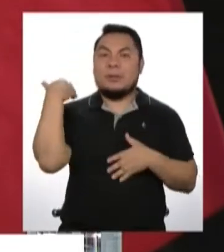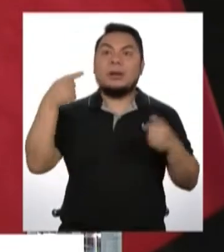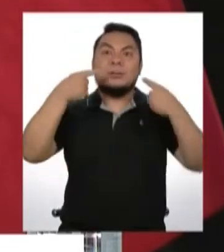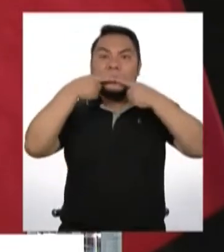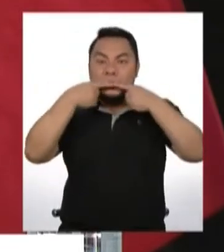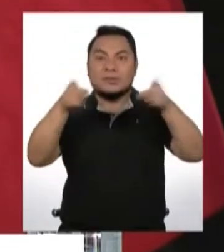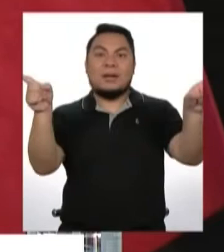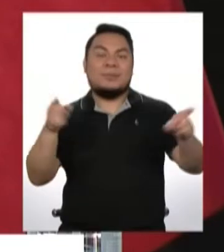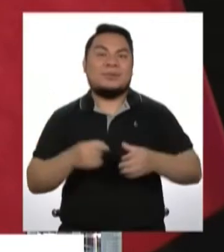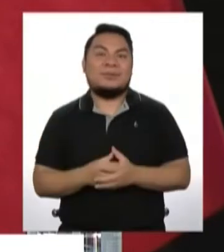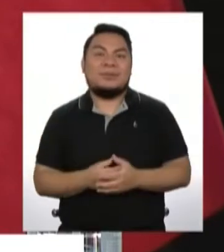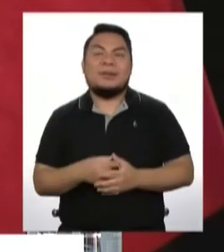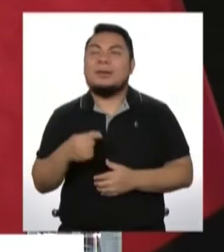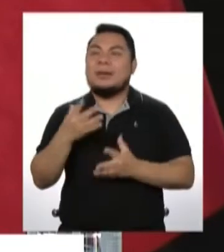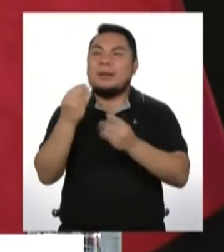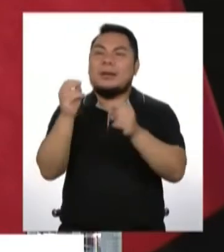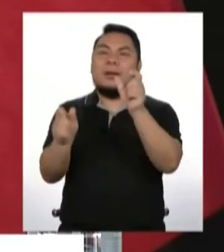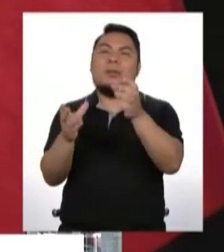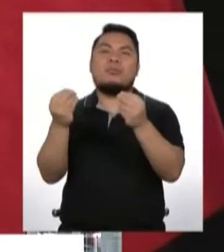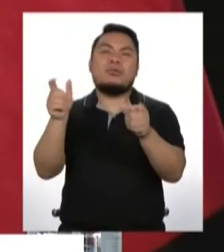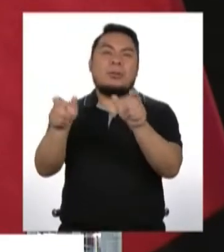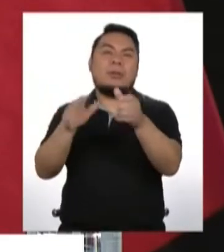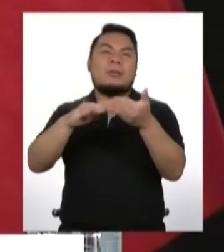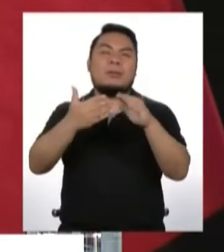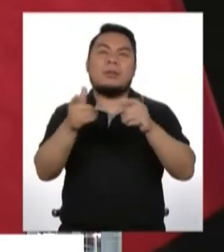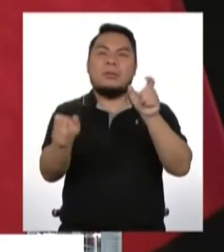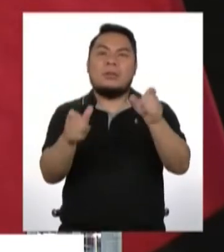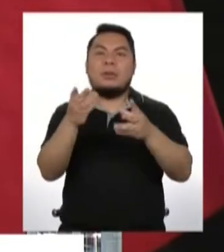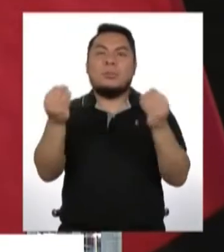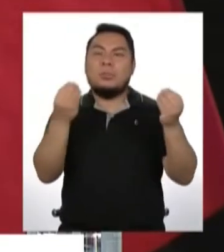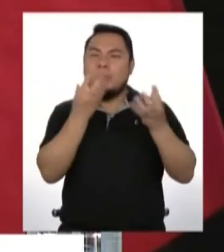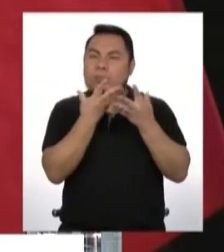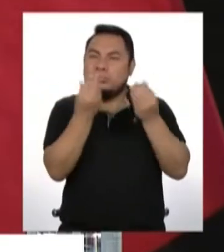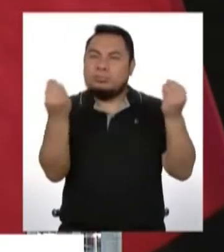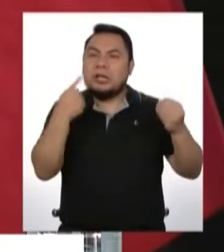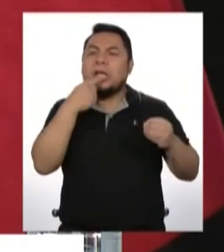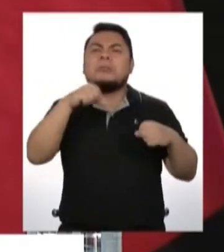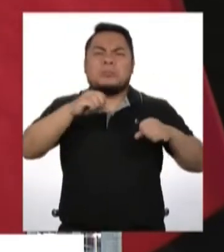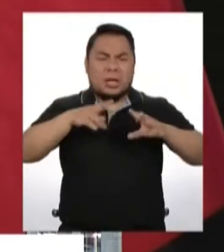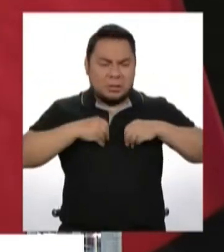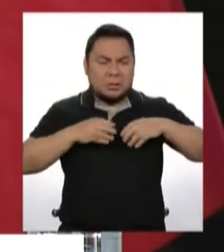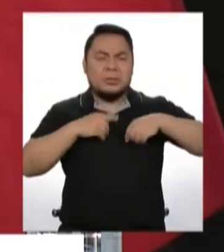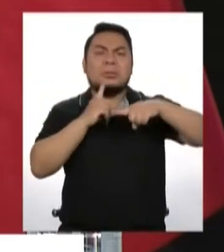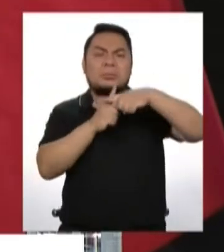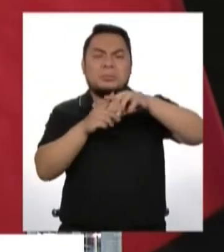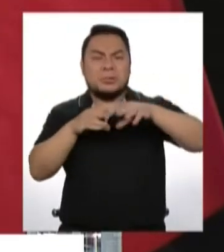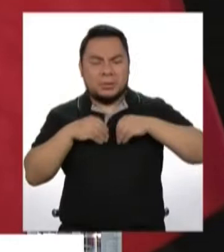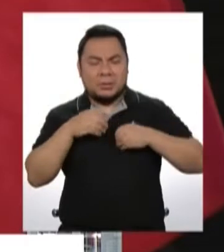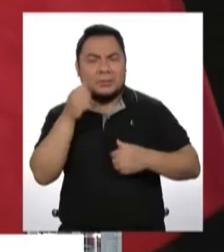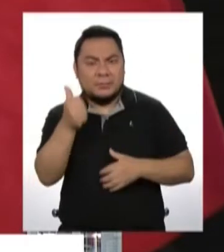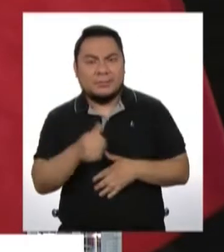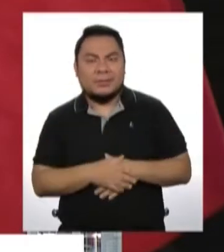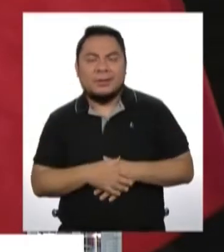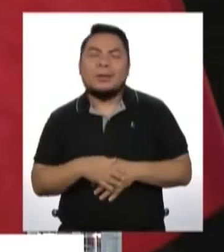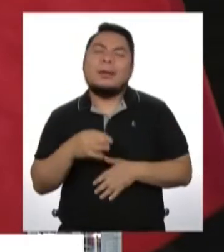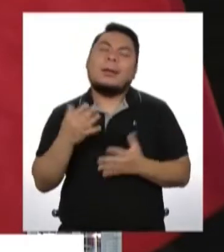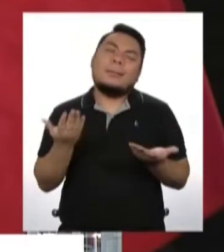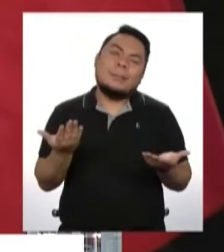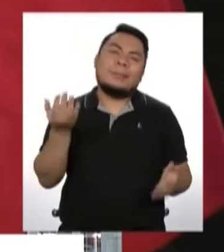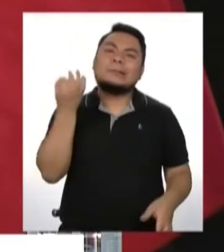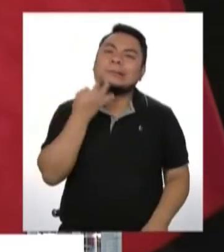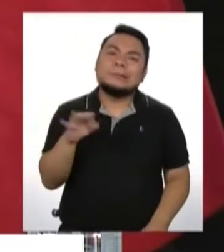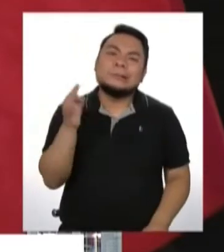anunciamos, la mayoría de la población acogió de manera satisfactoria este anuncio. Pero no faltó